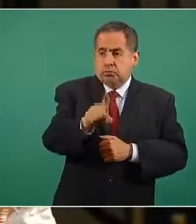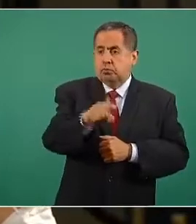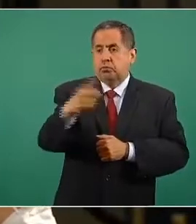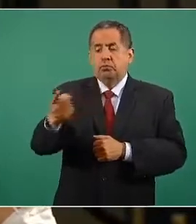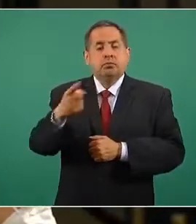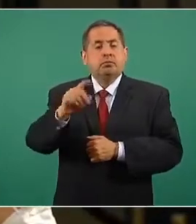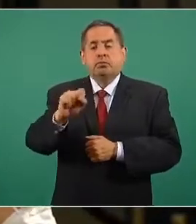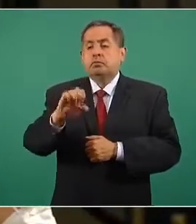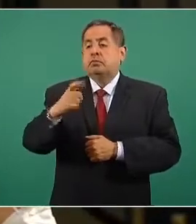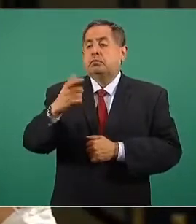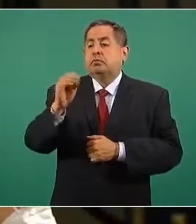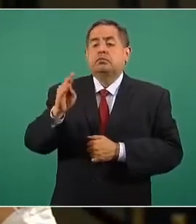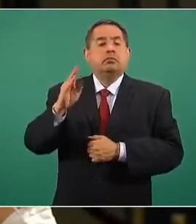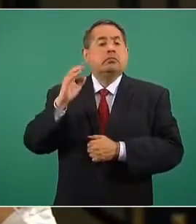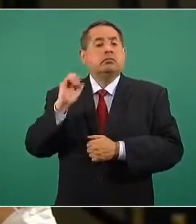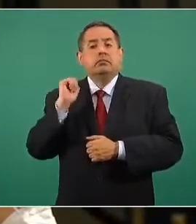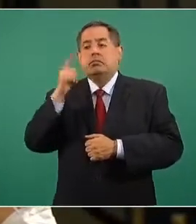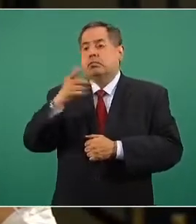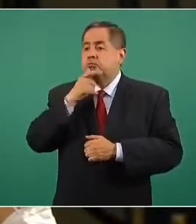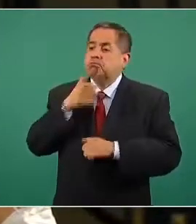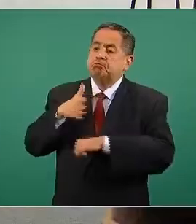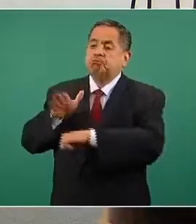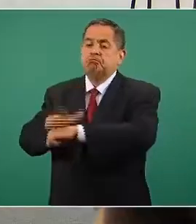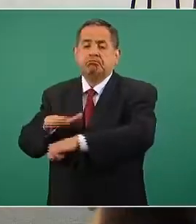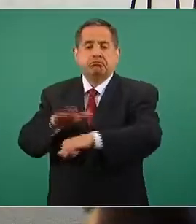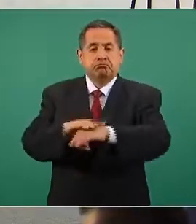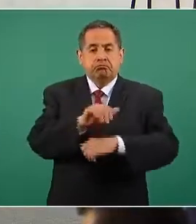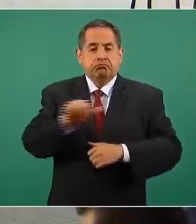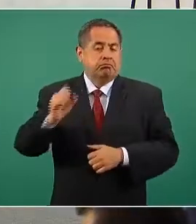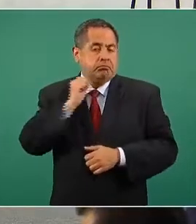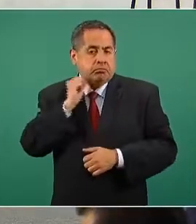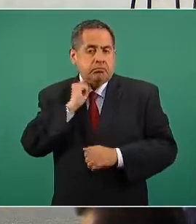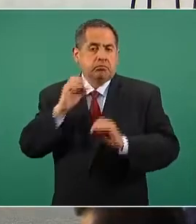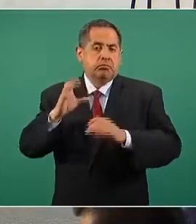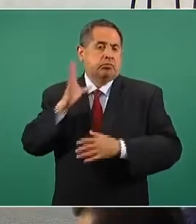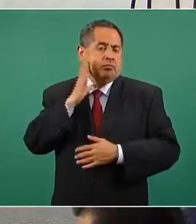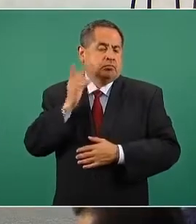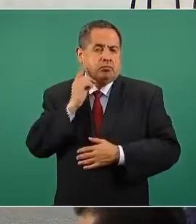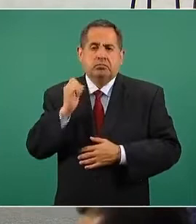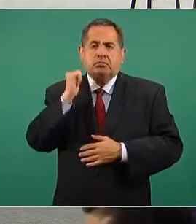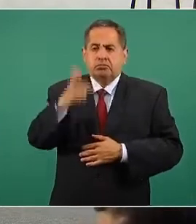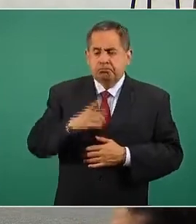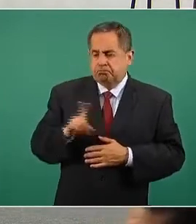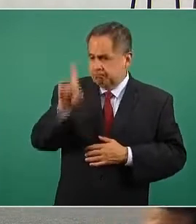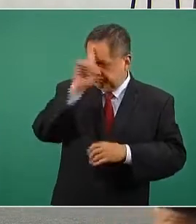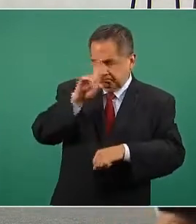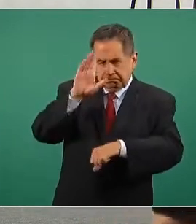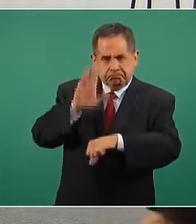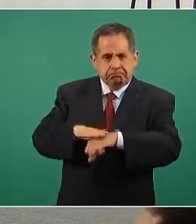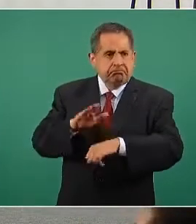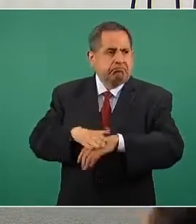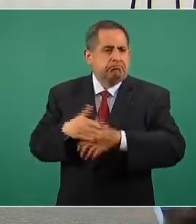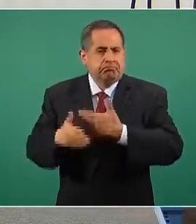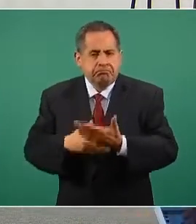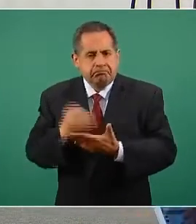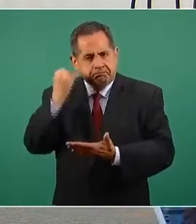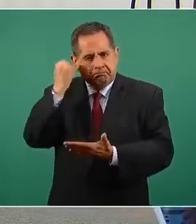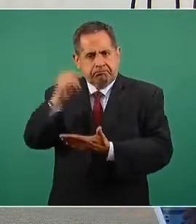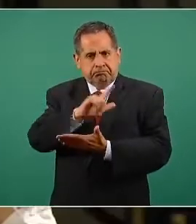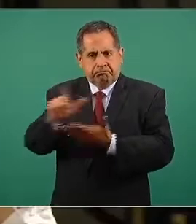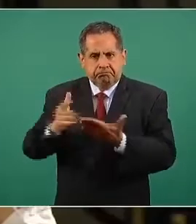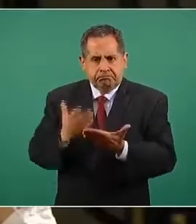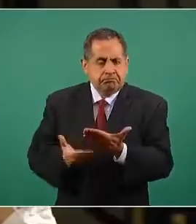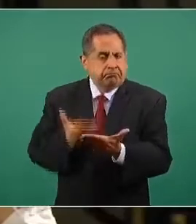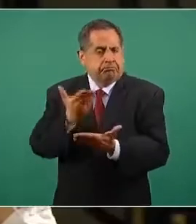Gobernación, emitir a los congresos, en este caso al Senado o a la Cámara de Diputados, una iniciativa de ley o